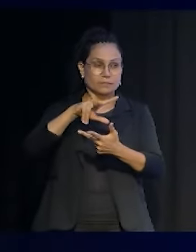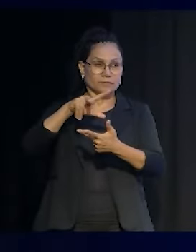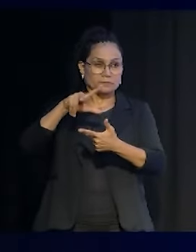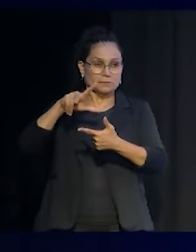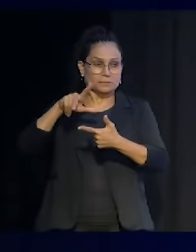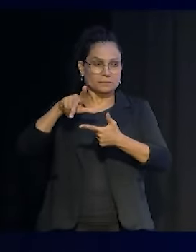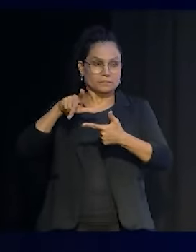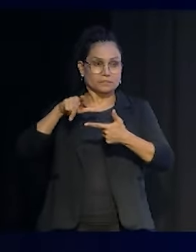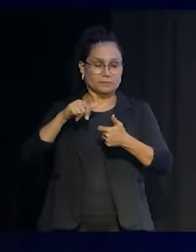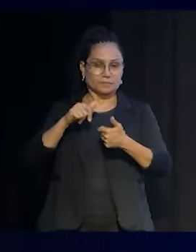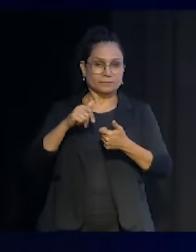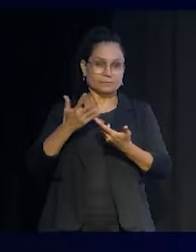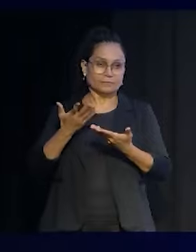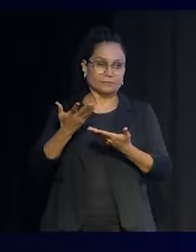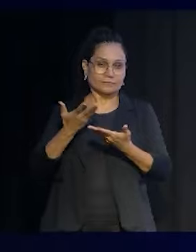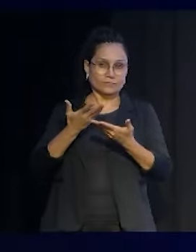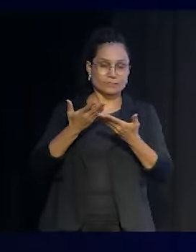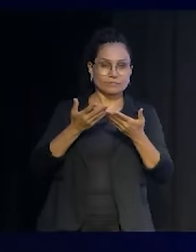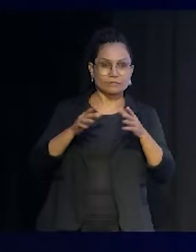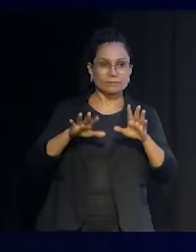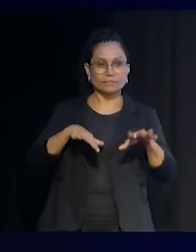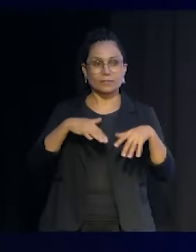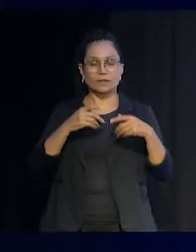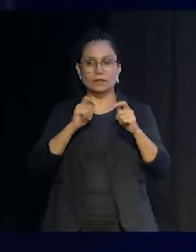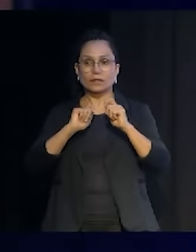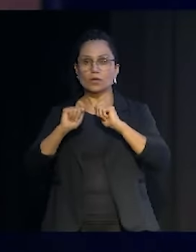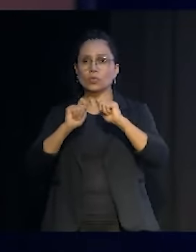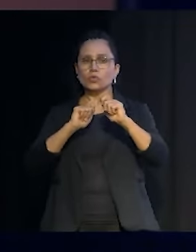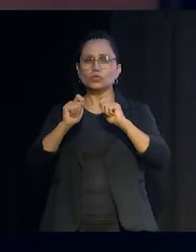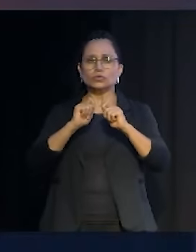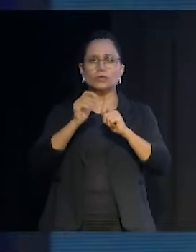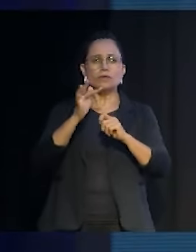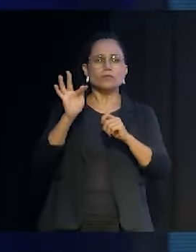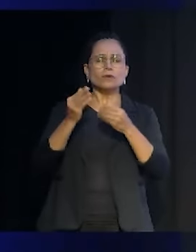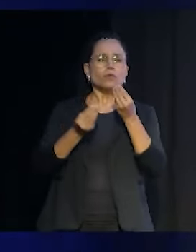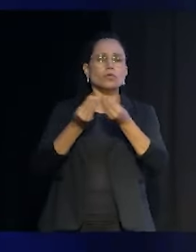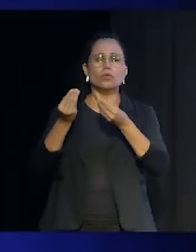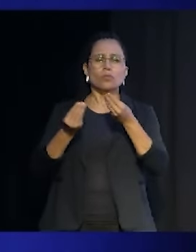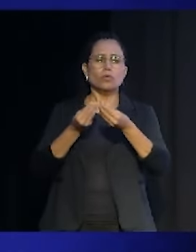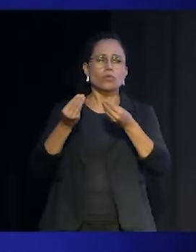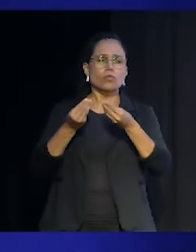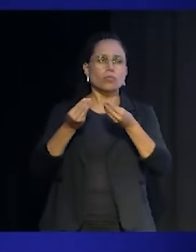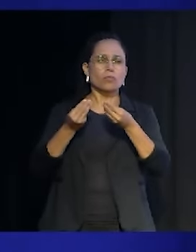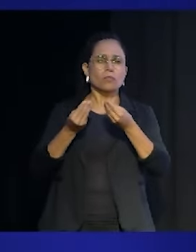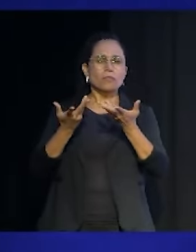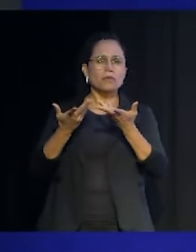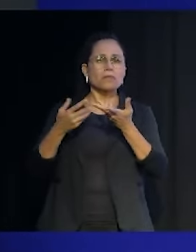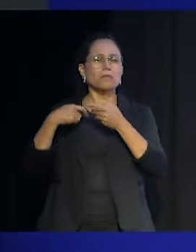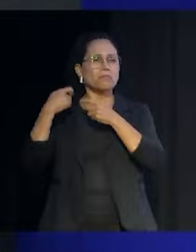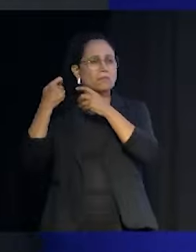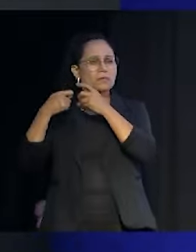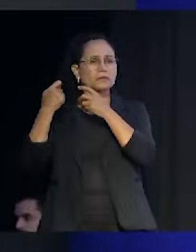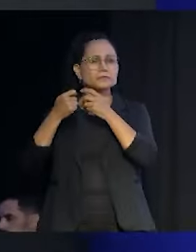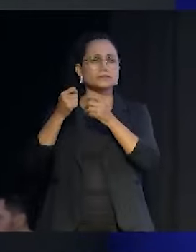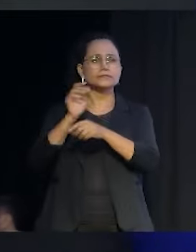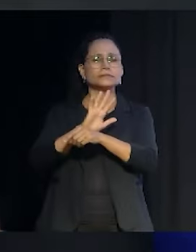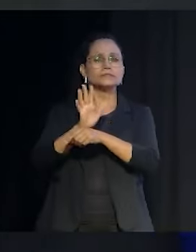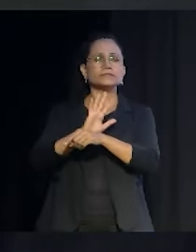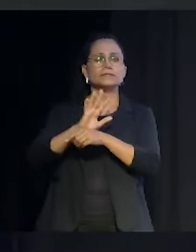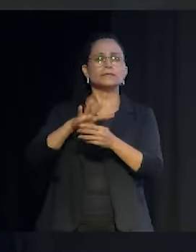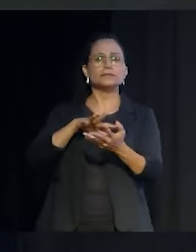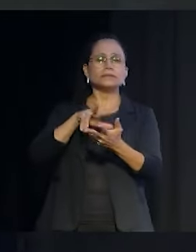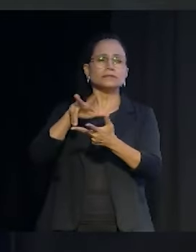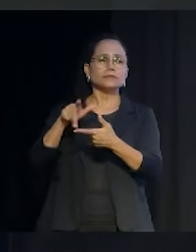Y cuando el mayor ganador del Nobel dedicó su premio a los agricultores, ¿cómo así una actriz, una dama del